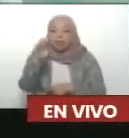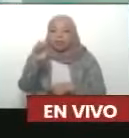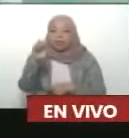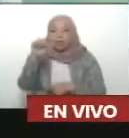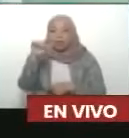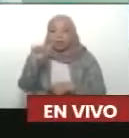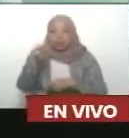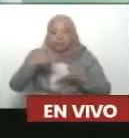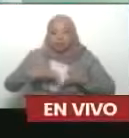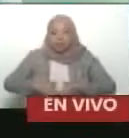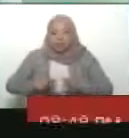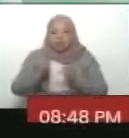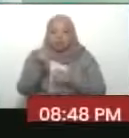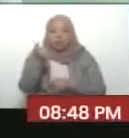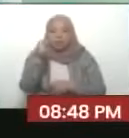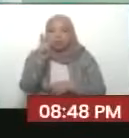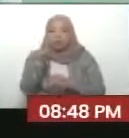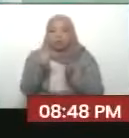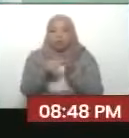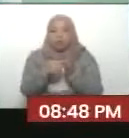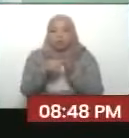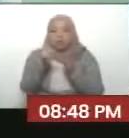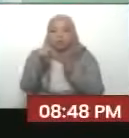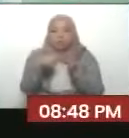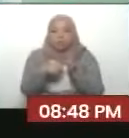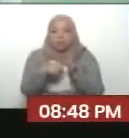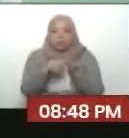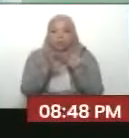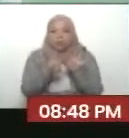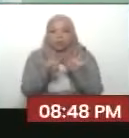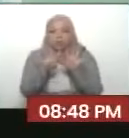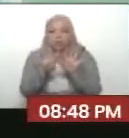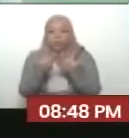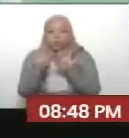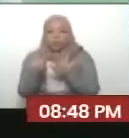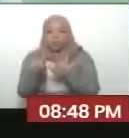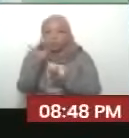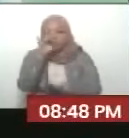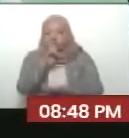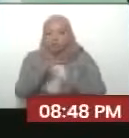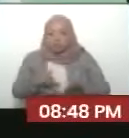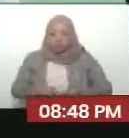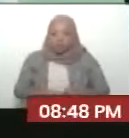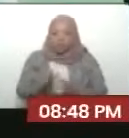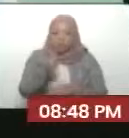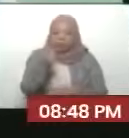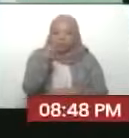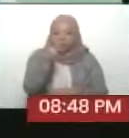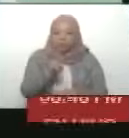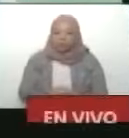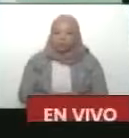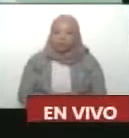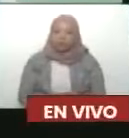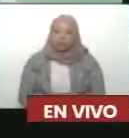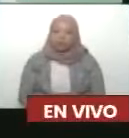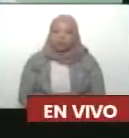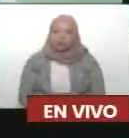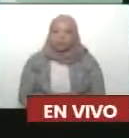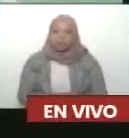el 12 de octubre de 1999. 12 de octubre. Ah, Andrea,